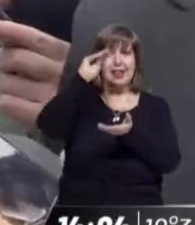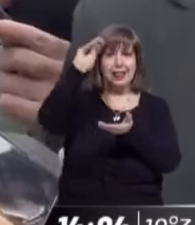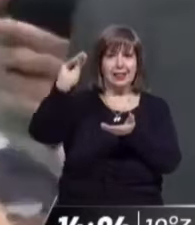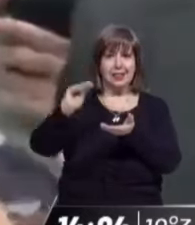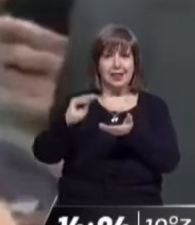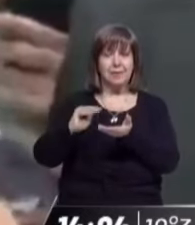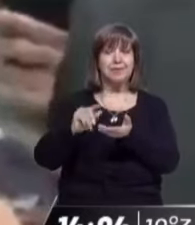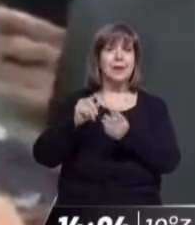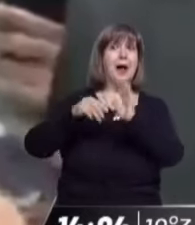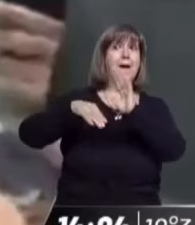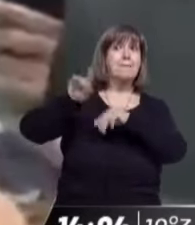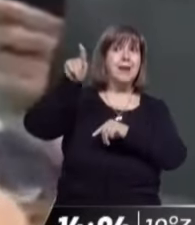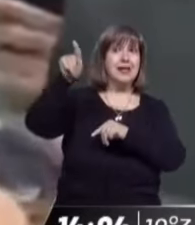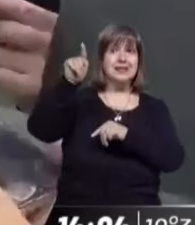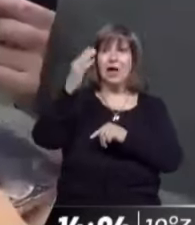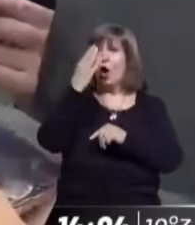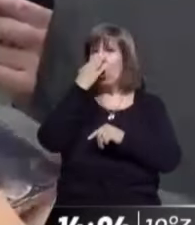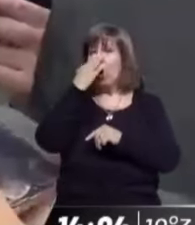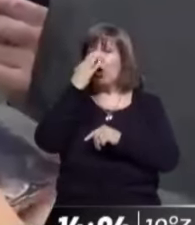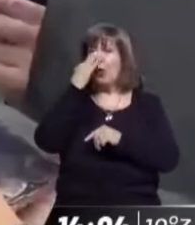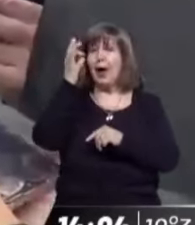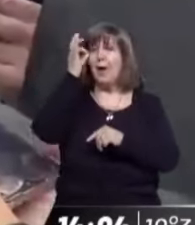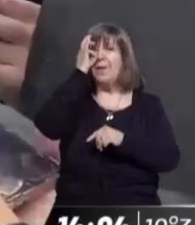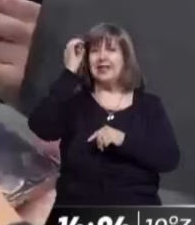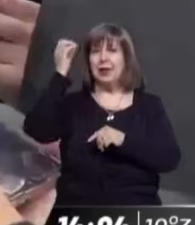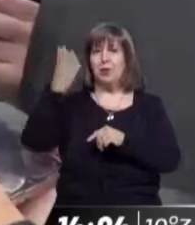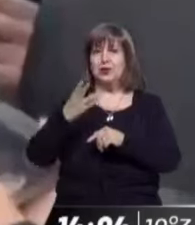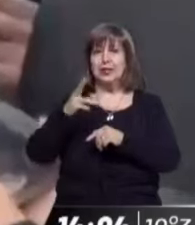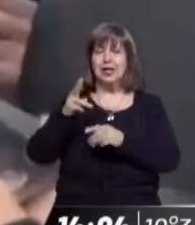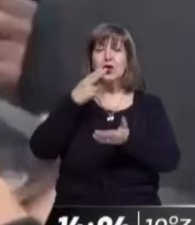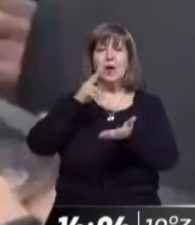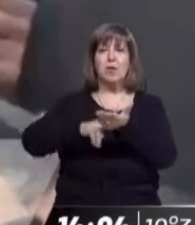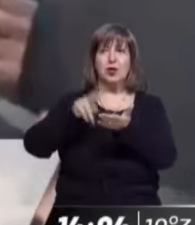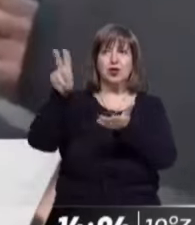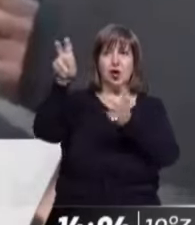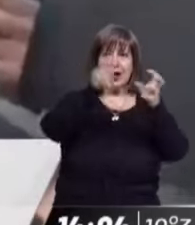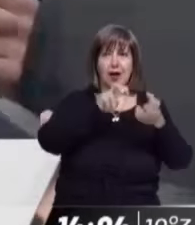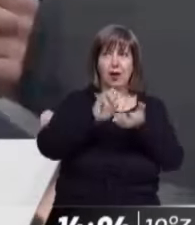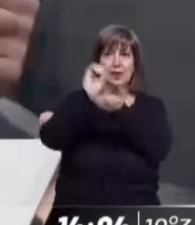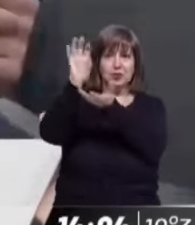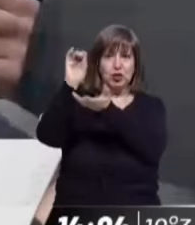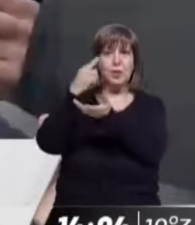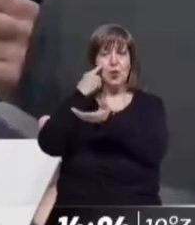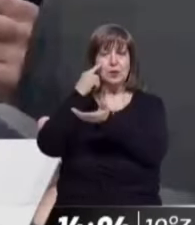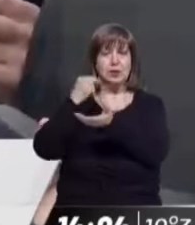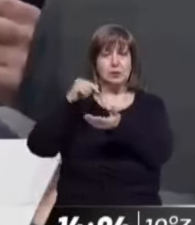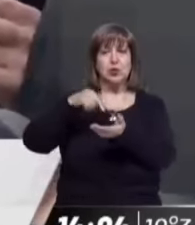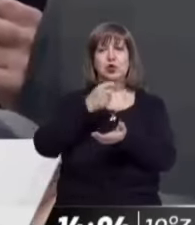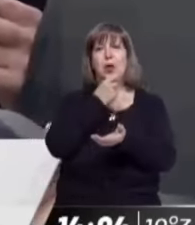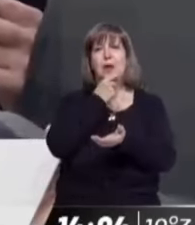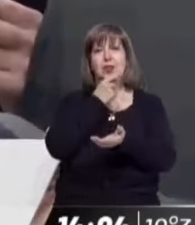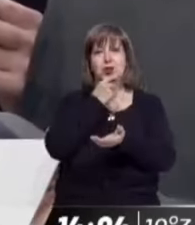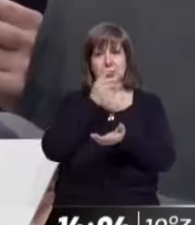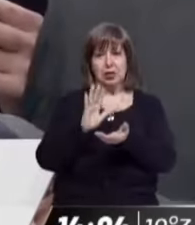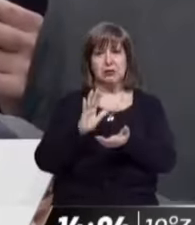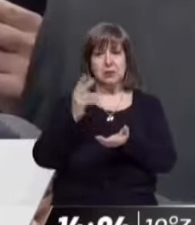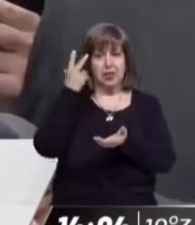provincia de Córdoba, que reparte el 20% de sus impuestos a los municipios.